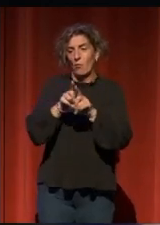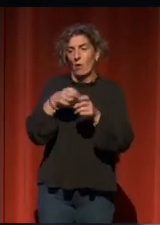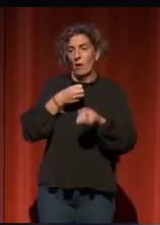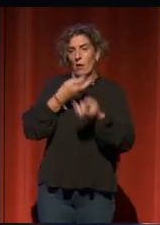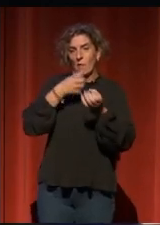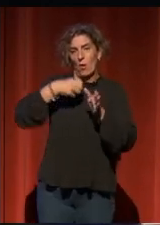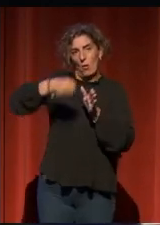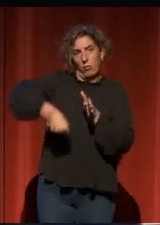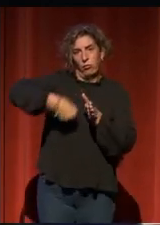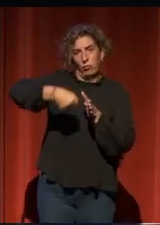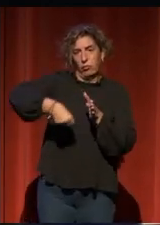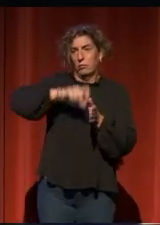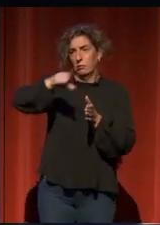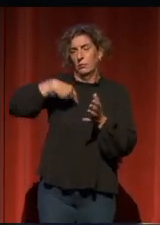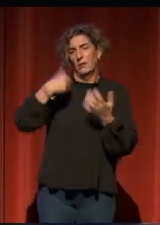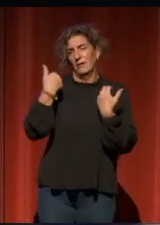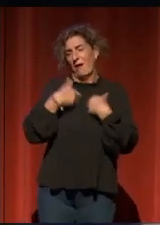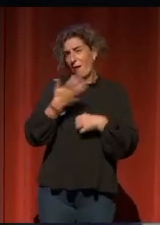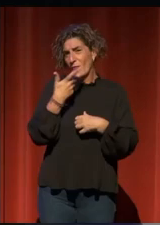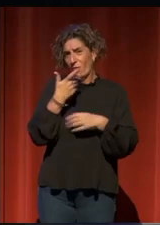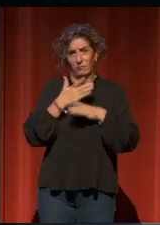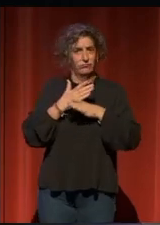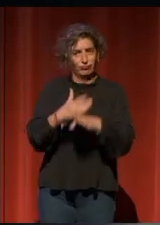ya conocen sobradamente.